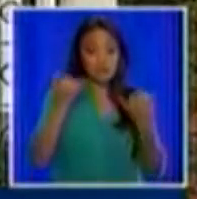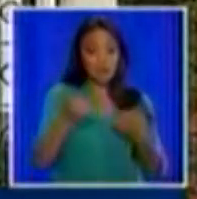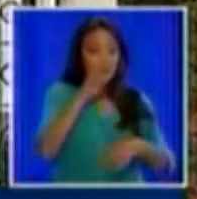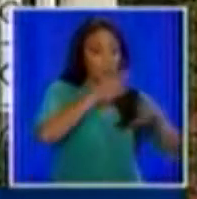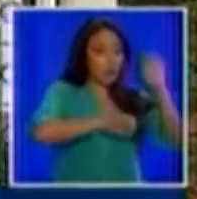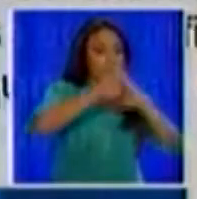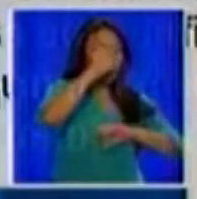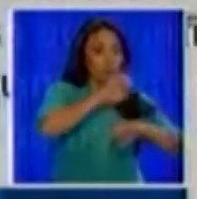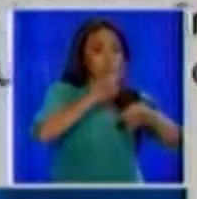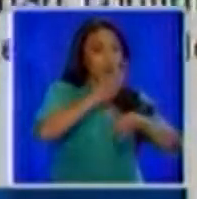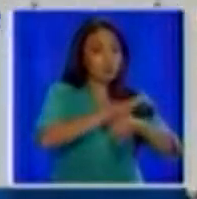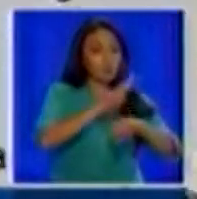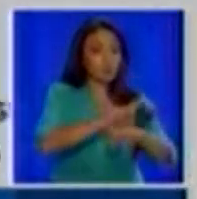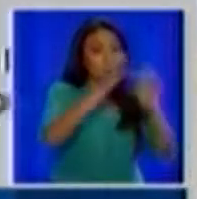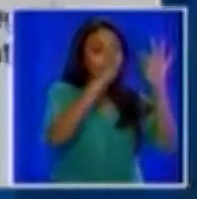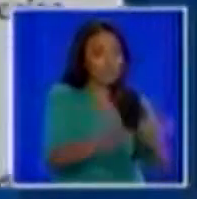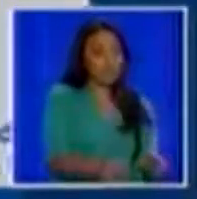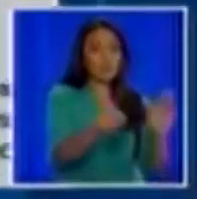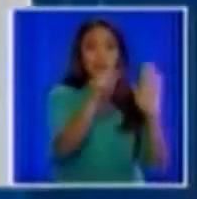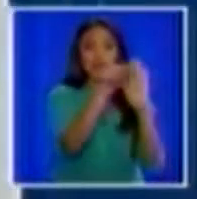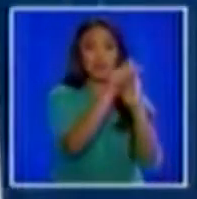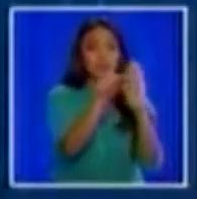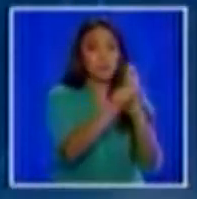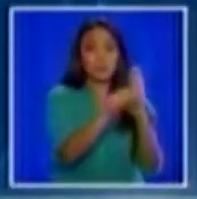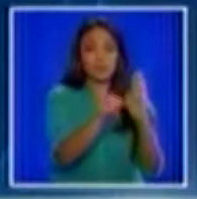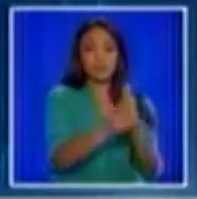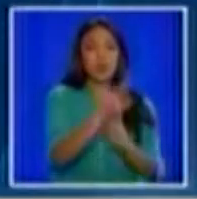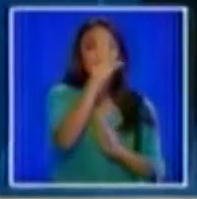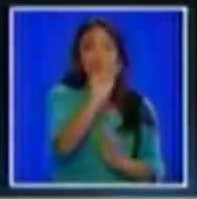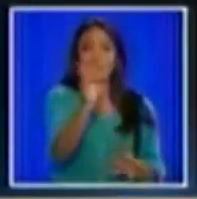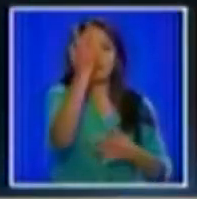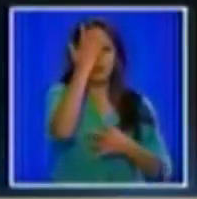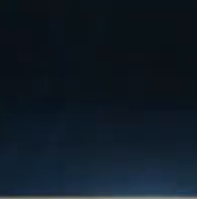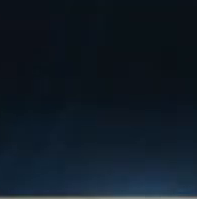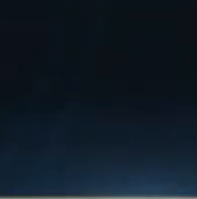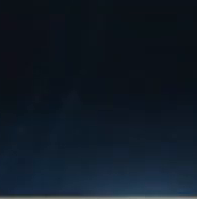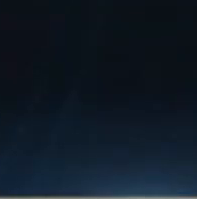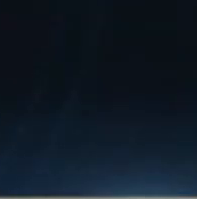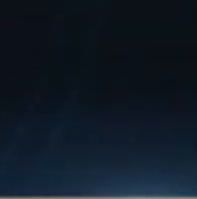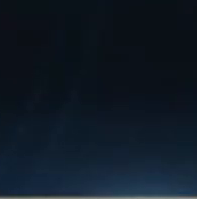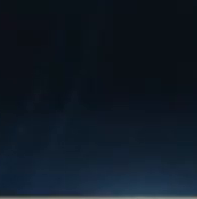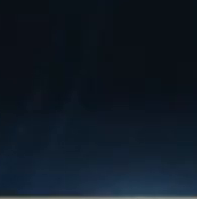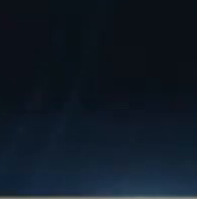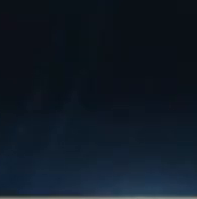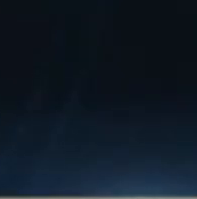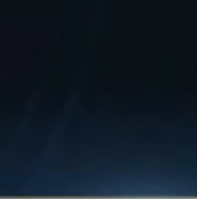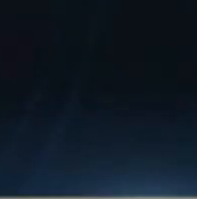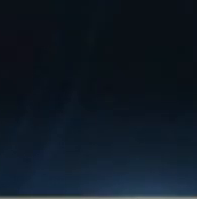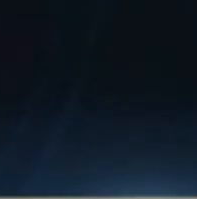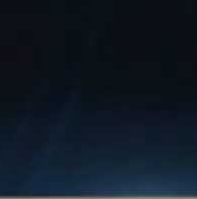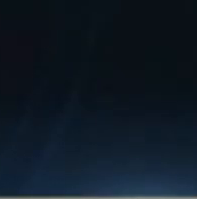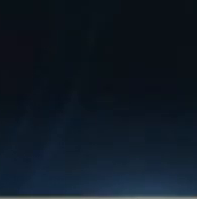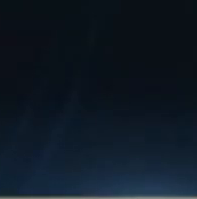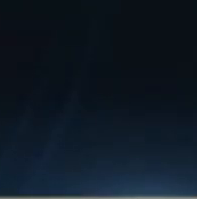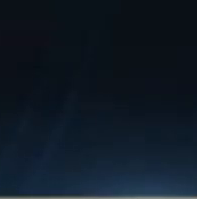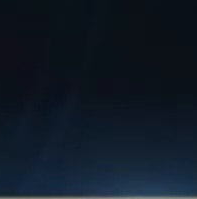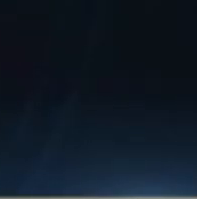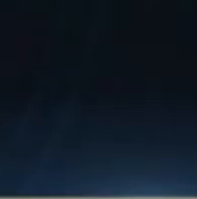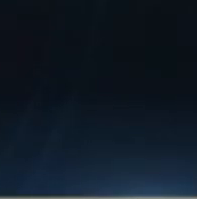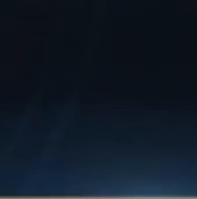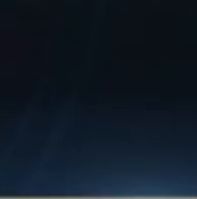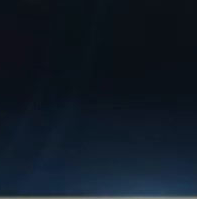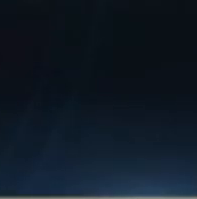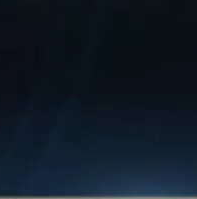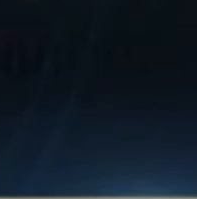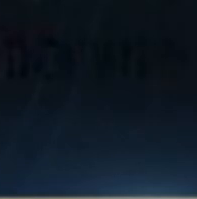valoraciones médicas confirman que se encuentran sanos. El proceso de retorno estará concluyendo en los próximos días y a su llegada a Ecuador